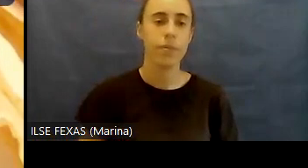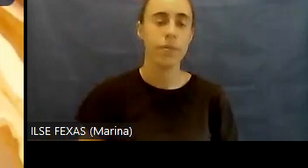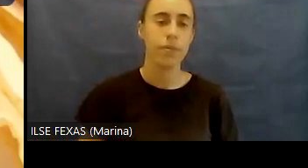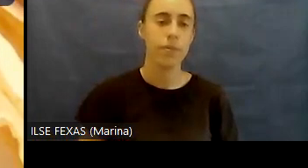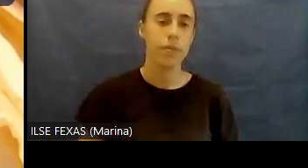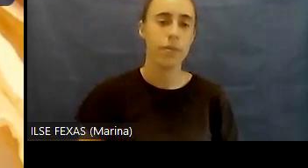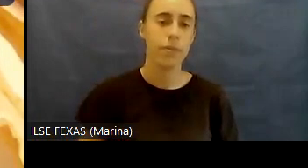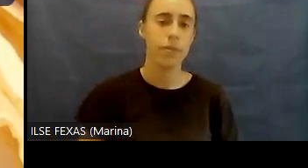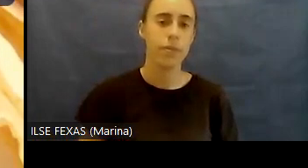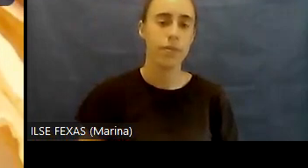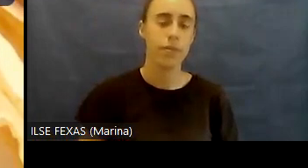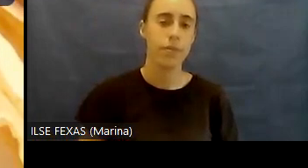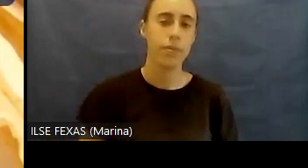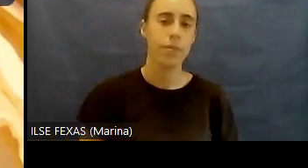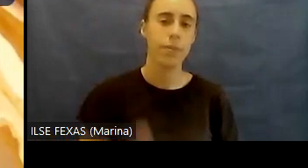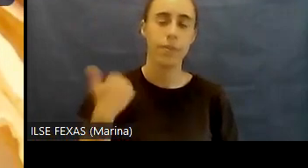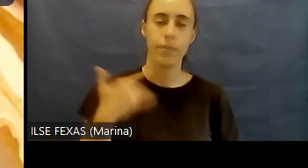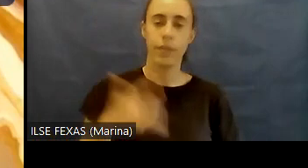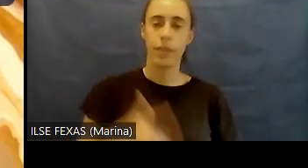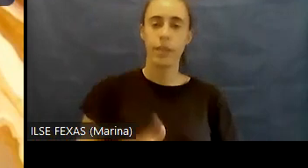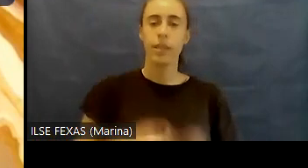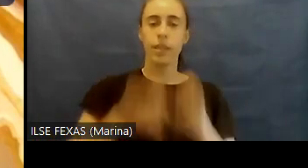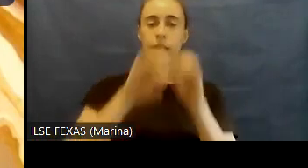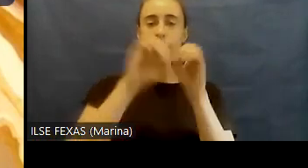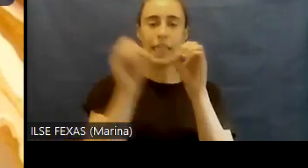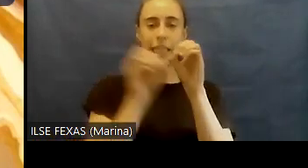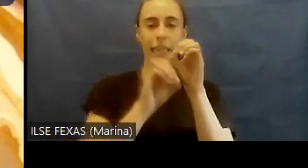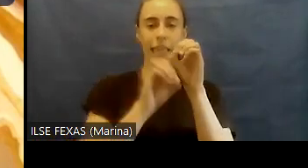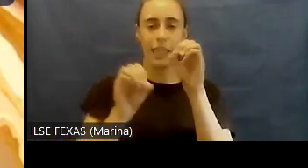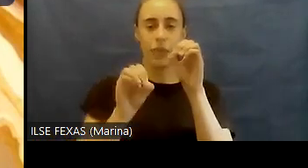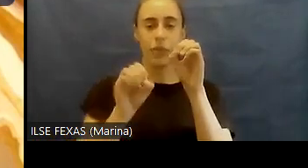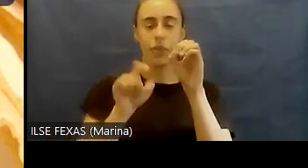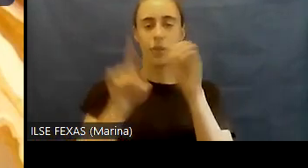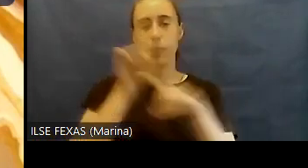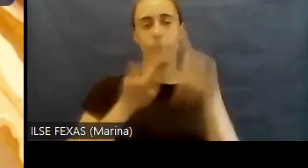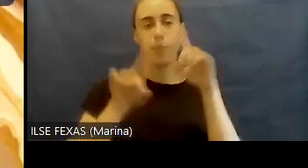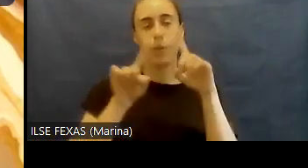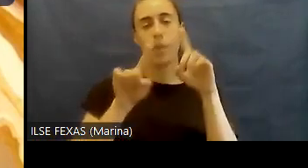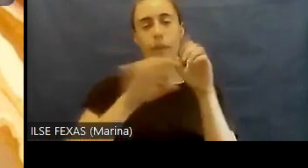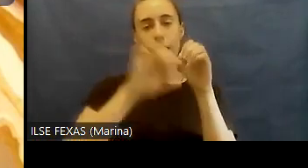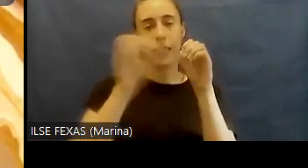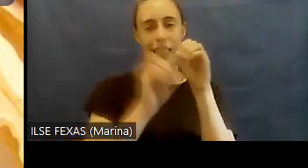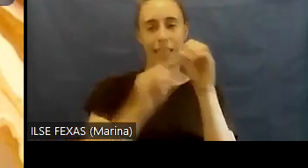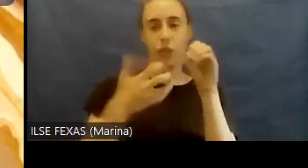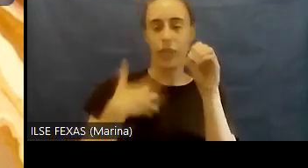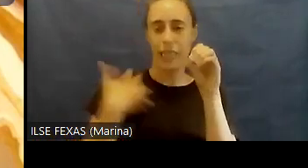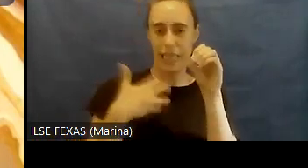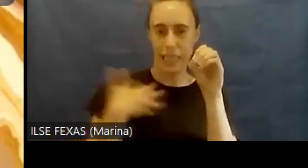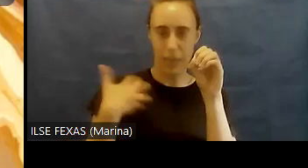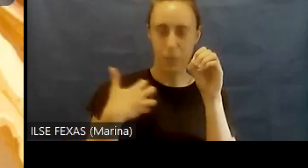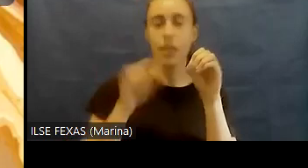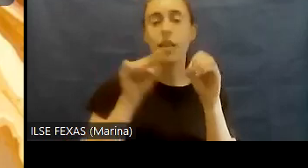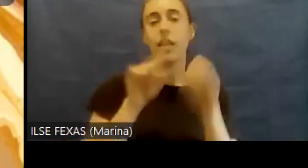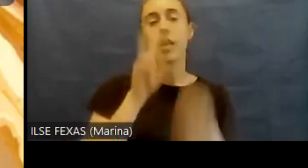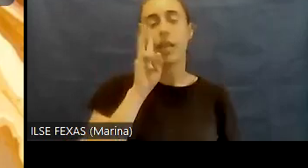Vale, si bajamos ya al intestino, tenemos el síndrome de intestino irritable. Aquí lo que se ha visto sobre todo